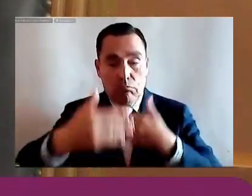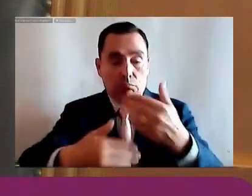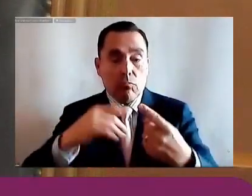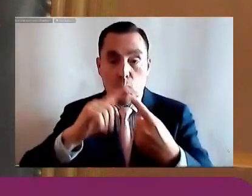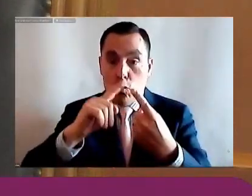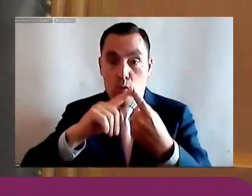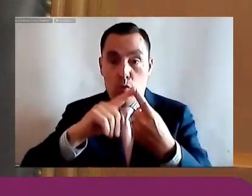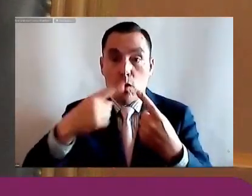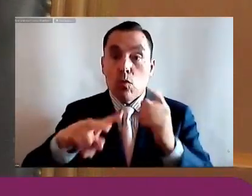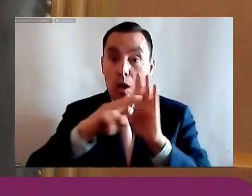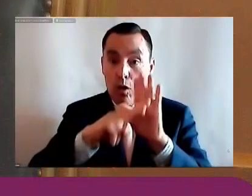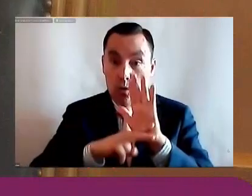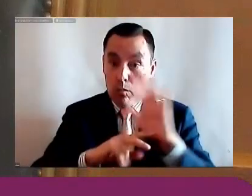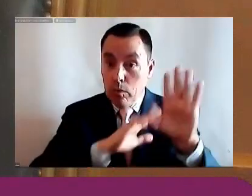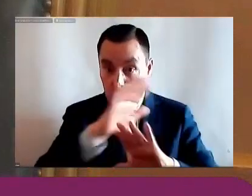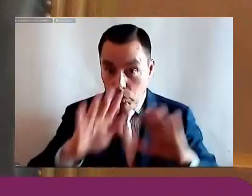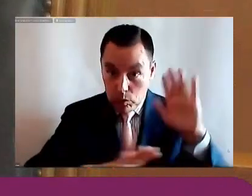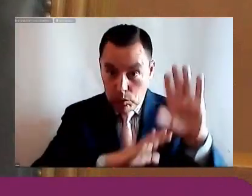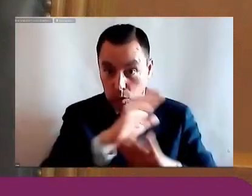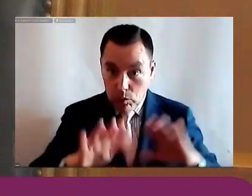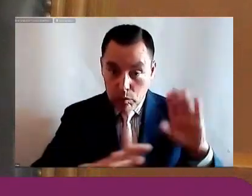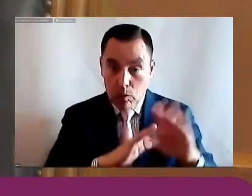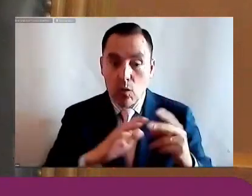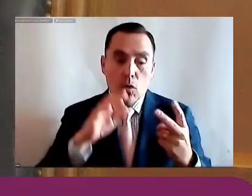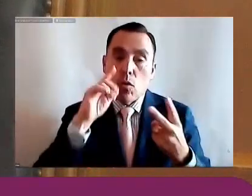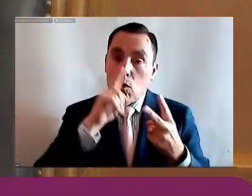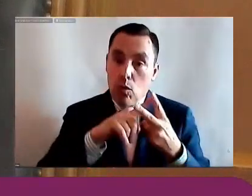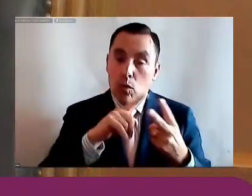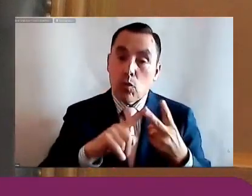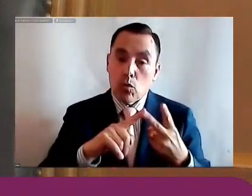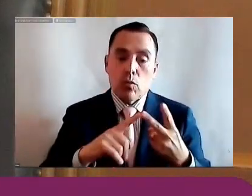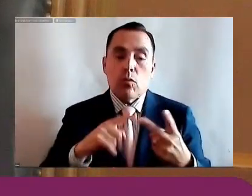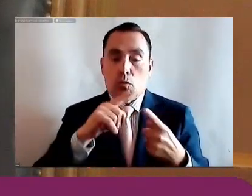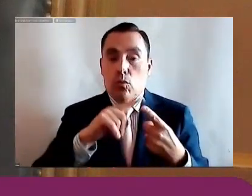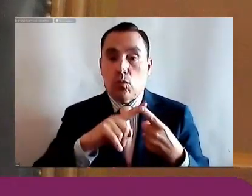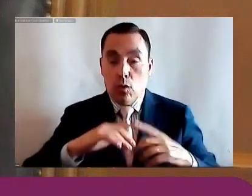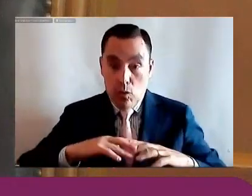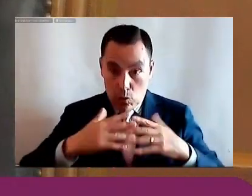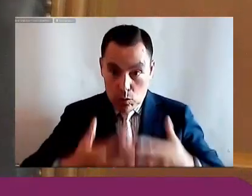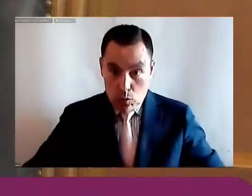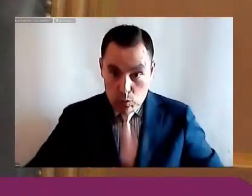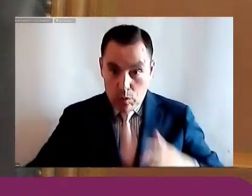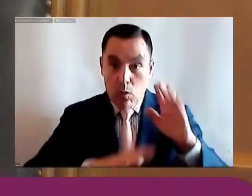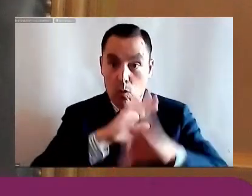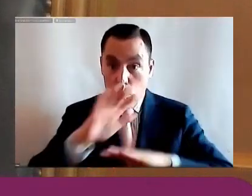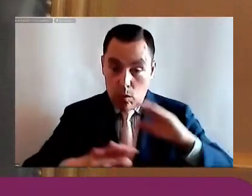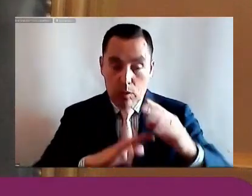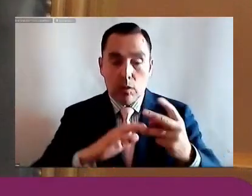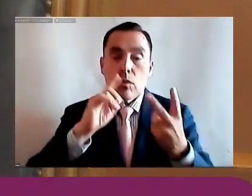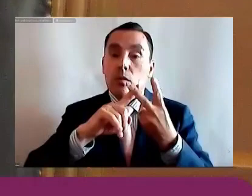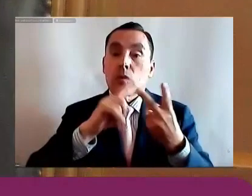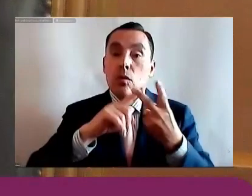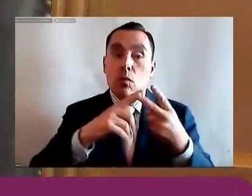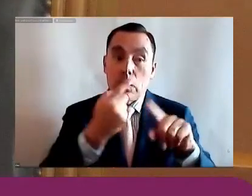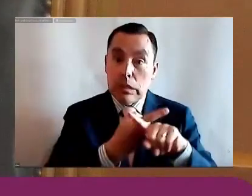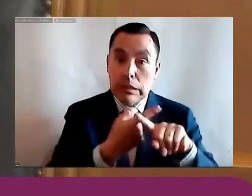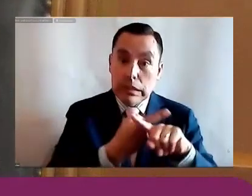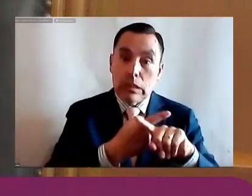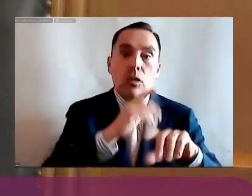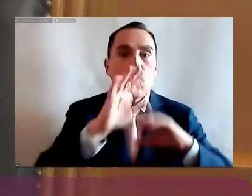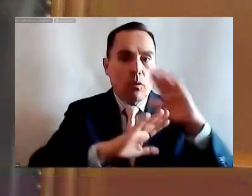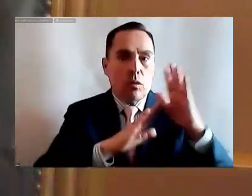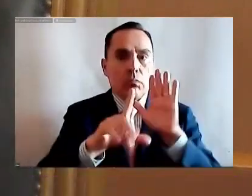de protección a la maternidad y actualmente el acoso sexual, pero yo creo que con